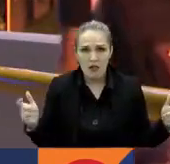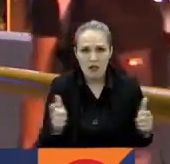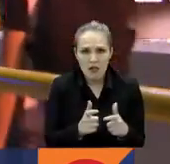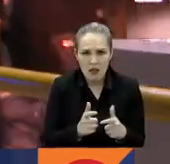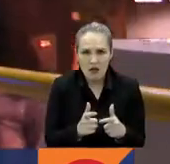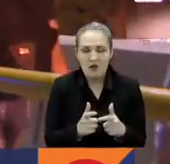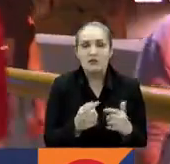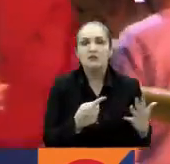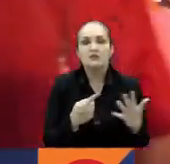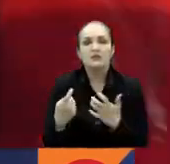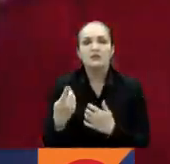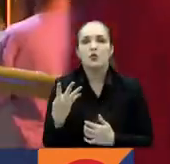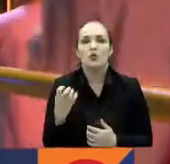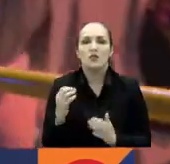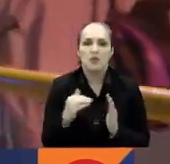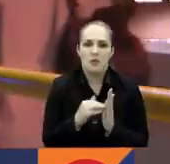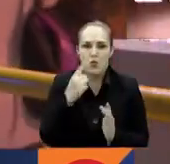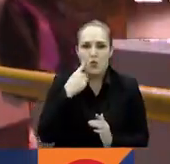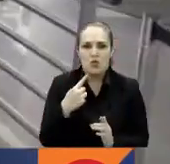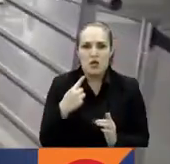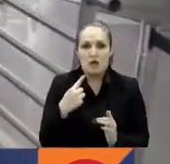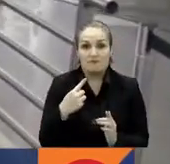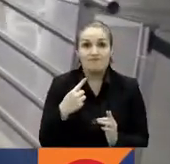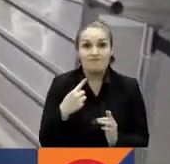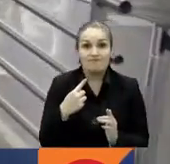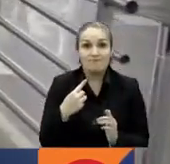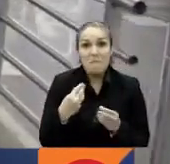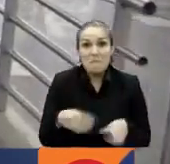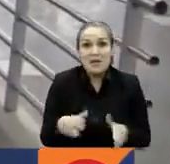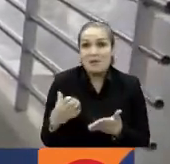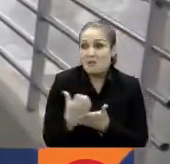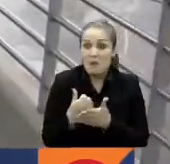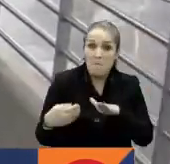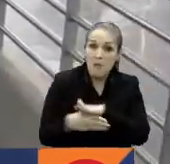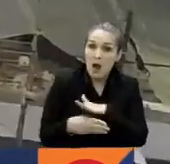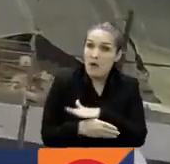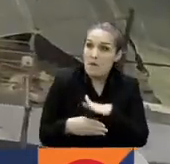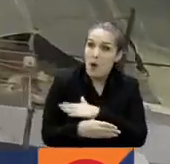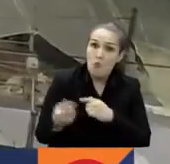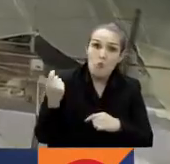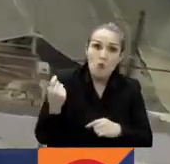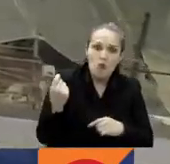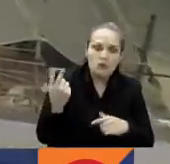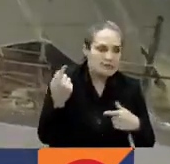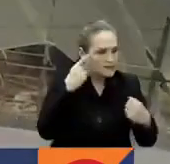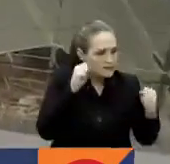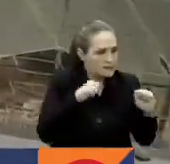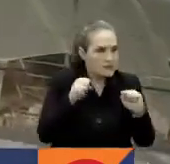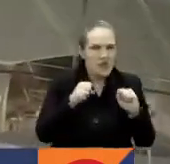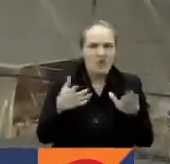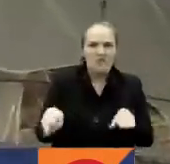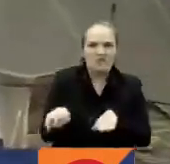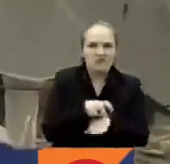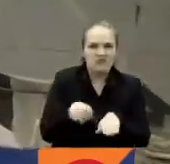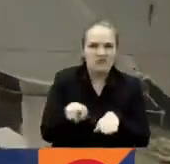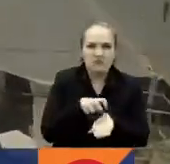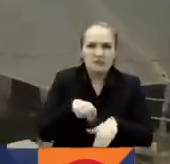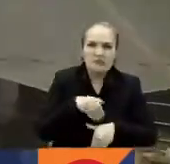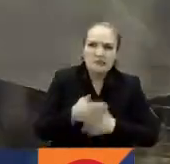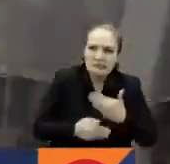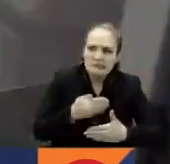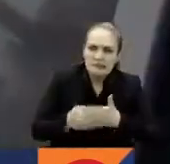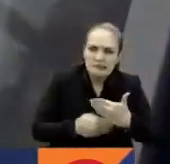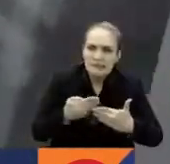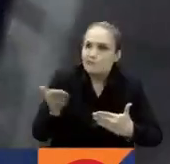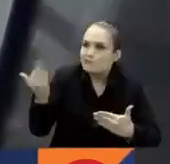actualmente a 640.000 pasajeros al día. Según el gerente del sistema de transporte, la reactivación total del sistema ha sido lenta, por lo que el